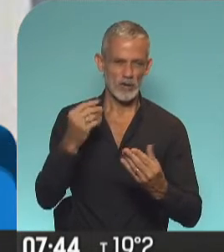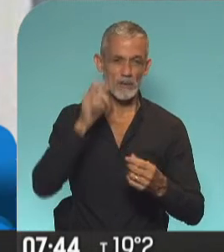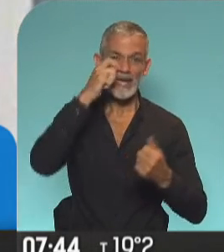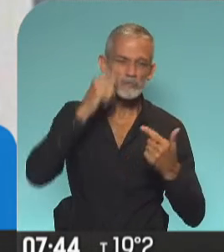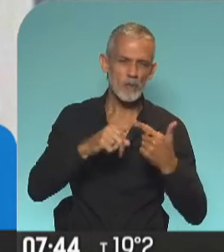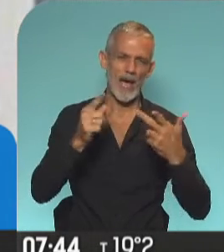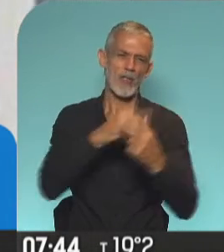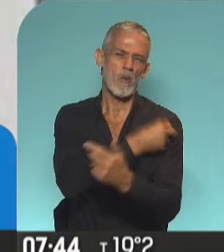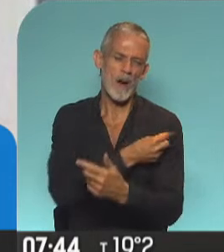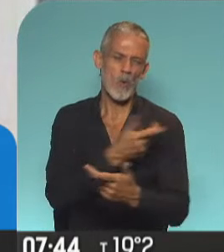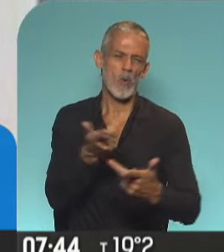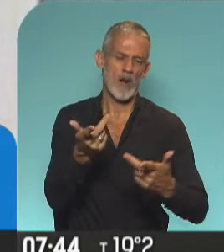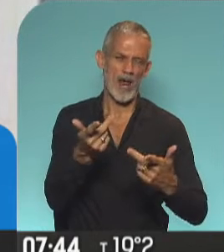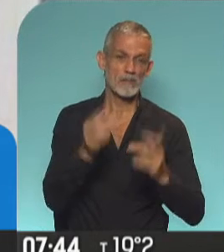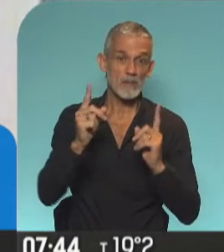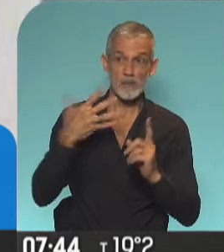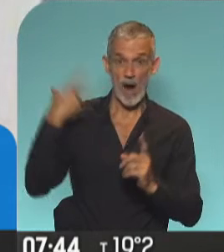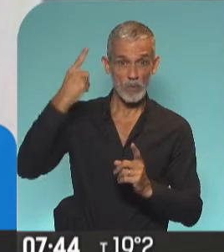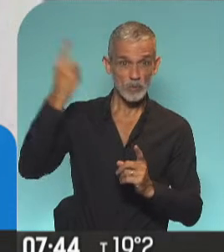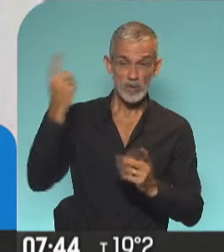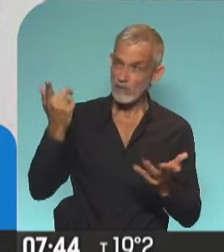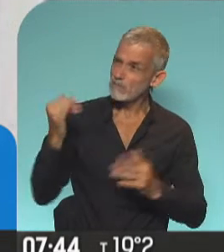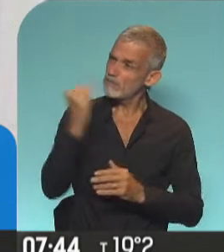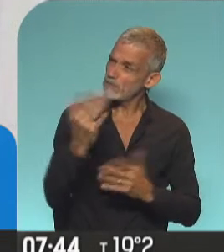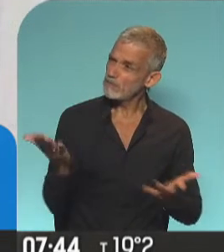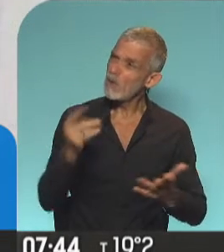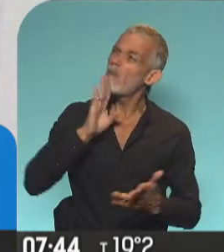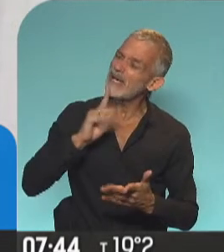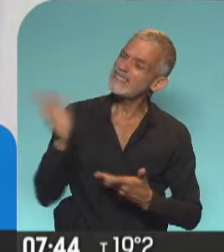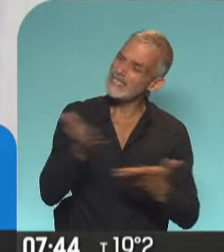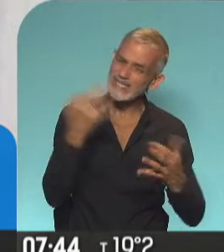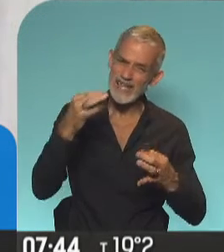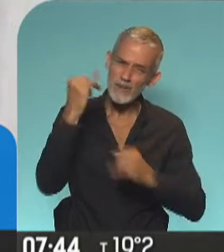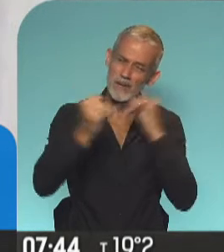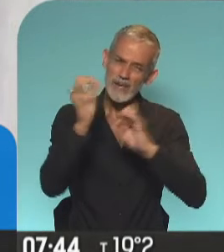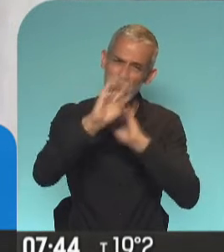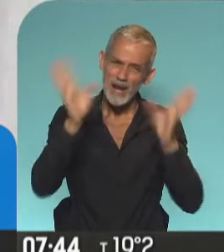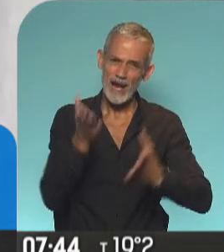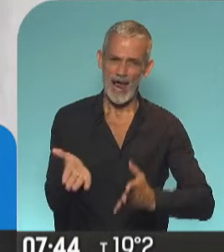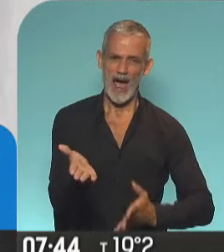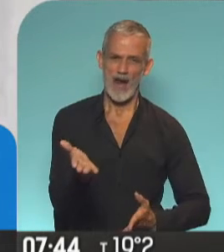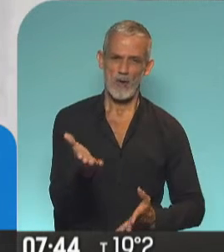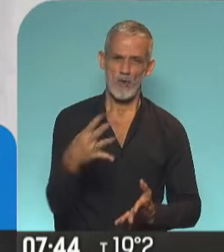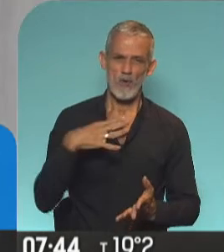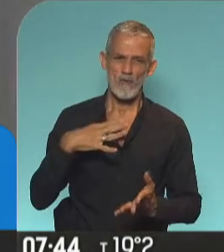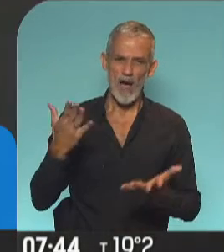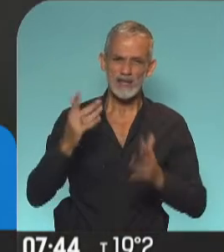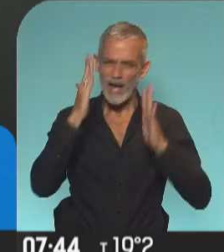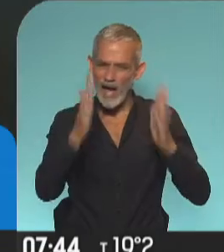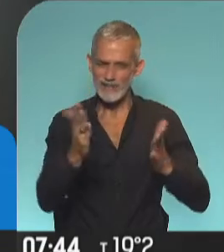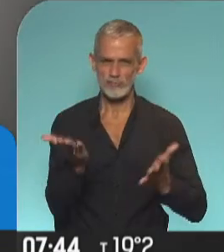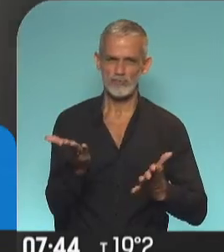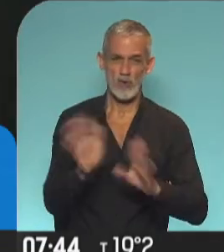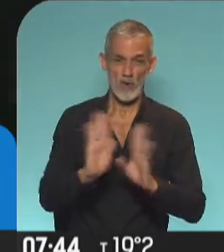hisopado, la vacunación, que esto lo hablamos con las autoridades y dijimos más paciencia con la gente, expliquen más atención, pero